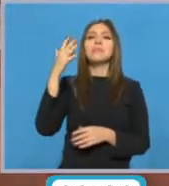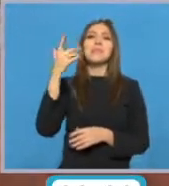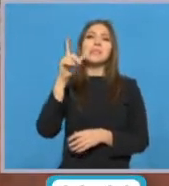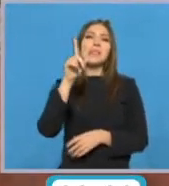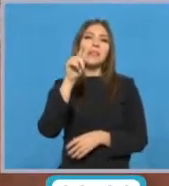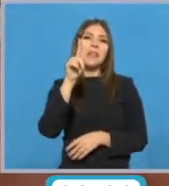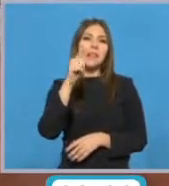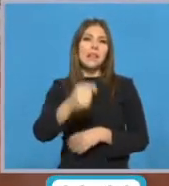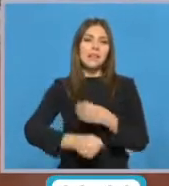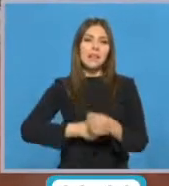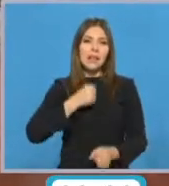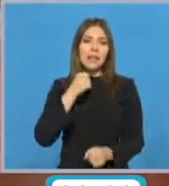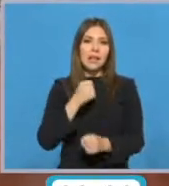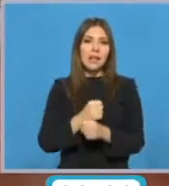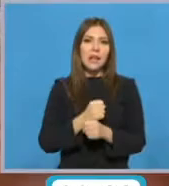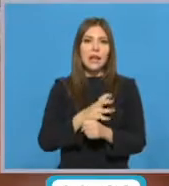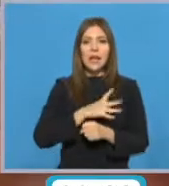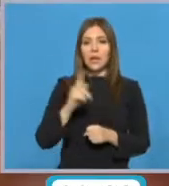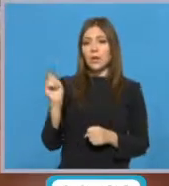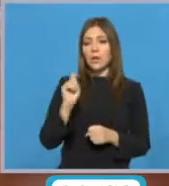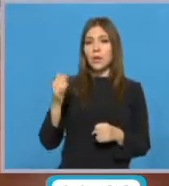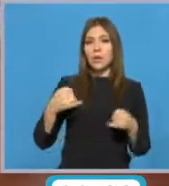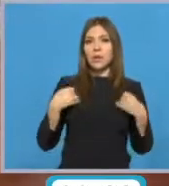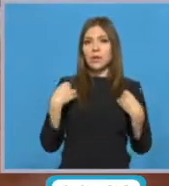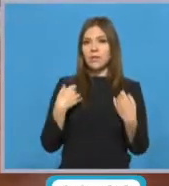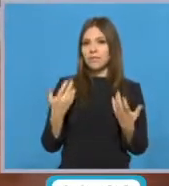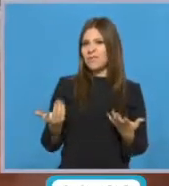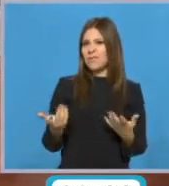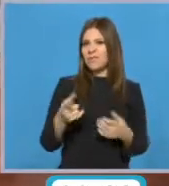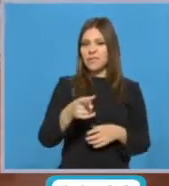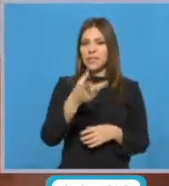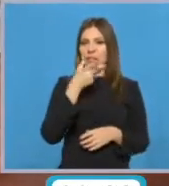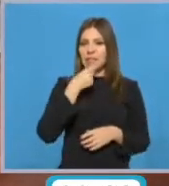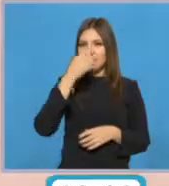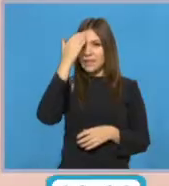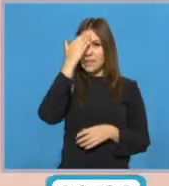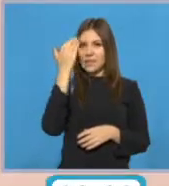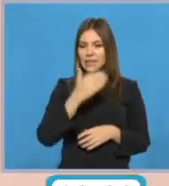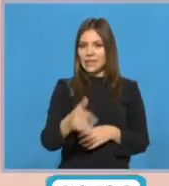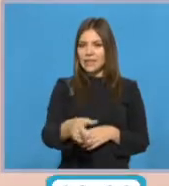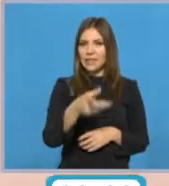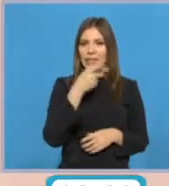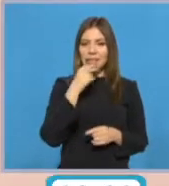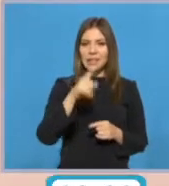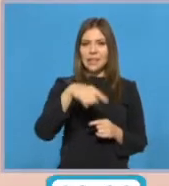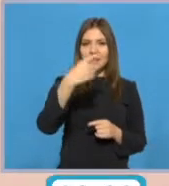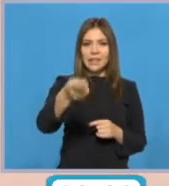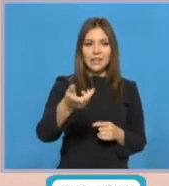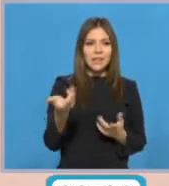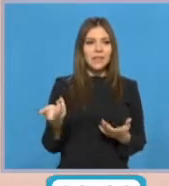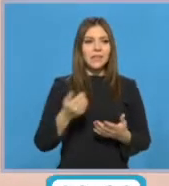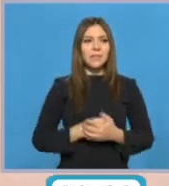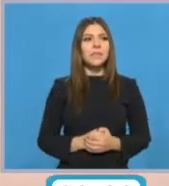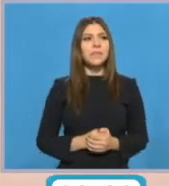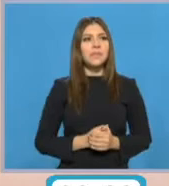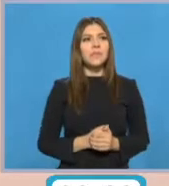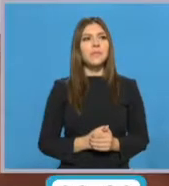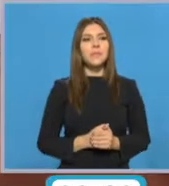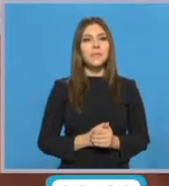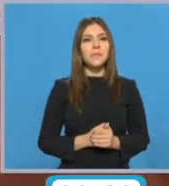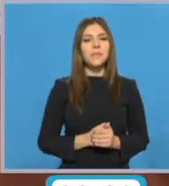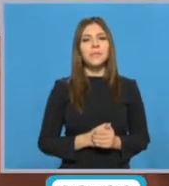70 tiene una novia joven, ay, este rabo verde, ¿no? Bueno, sí. ¿No? Sí, sí, hay sí. una serie de